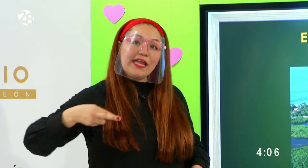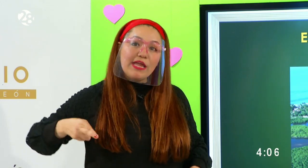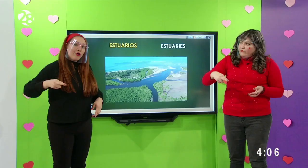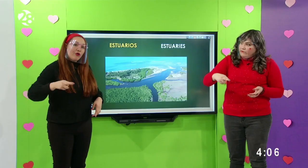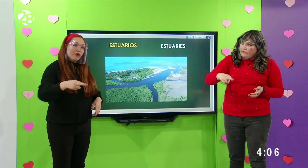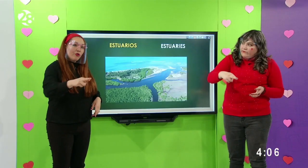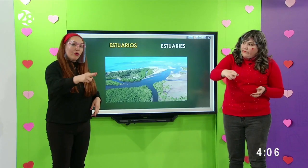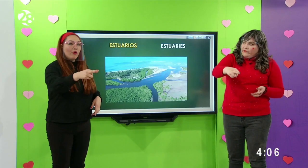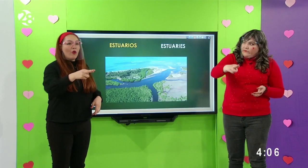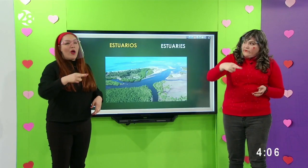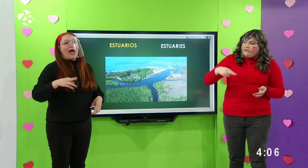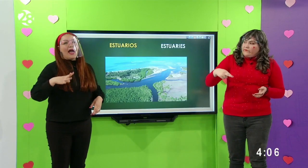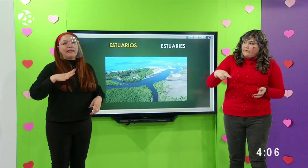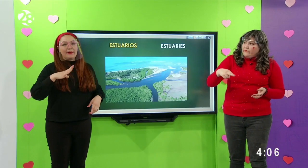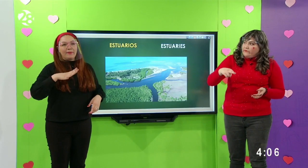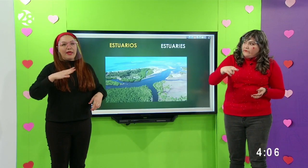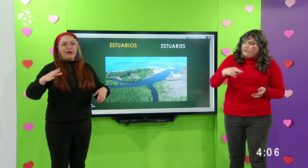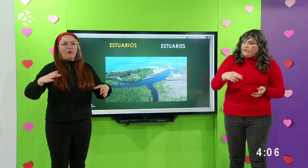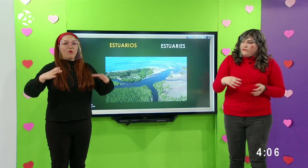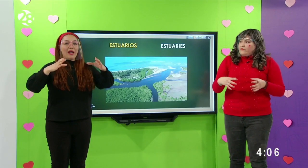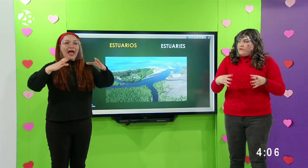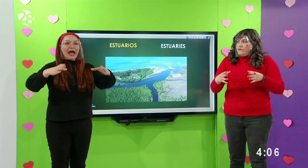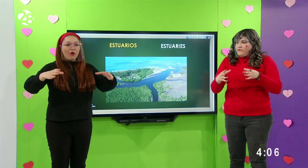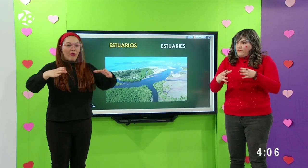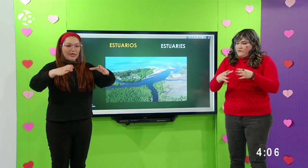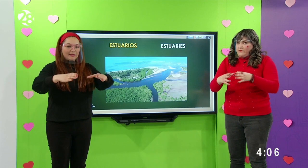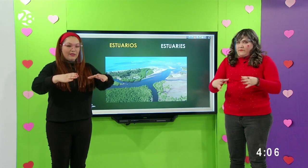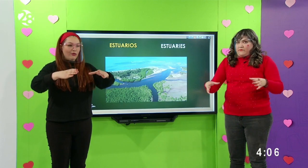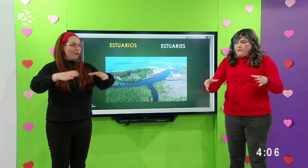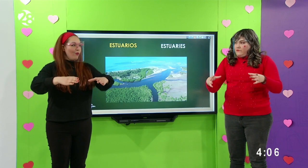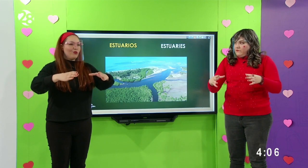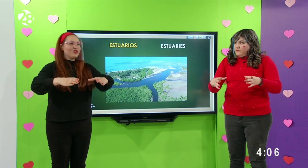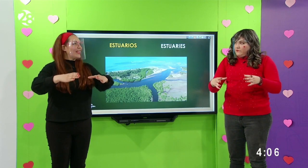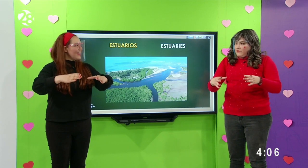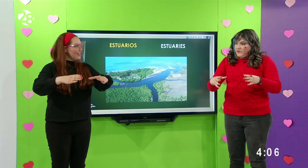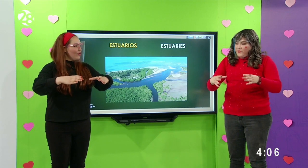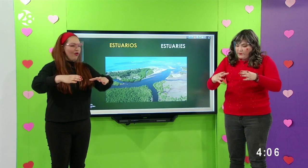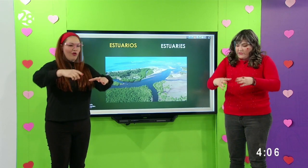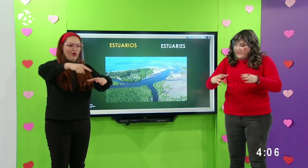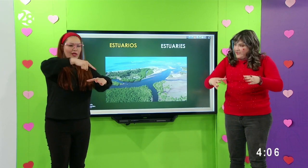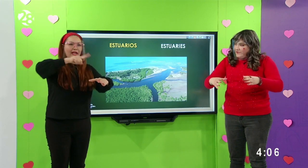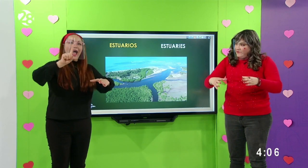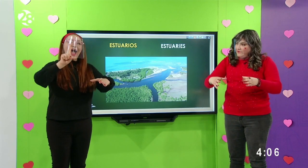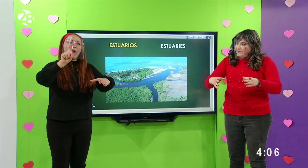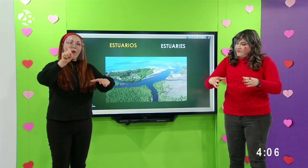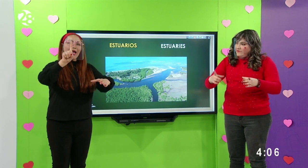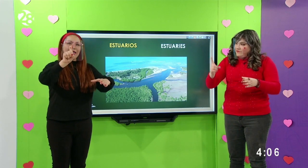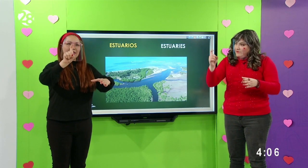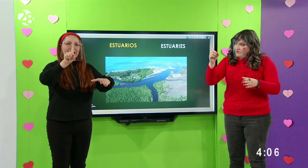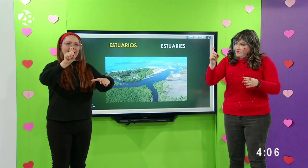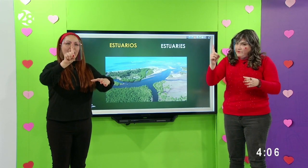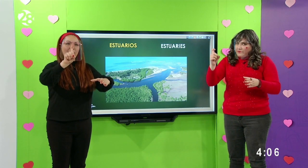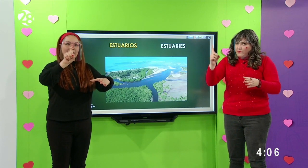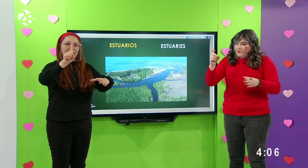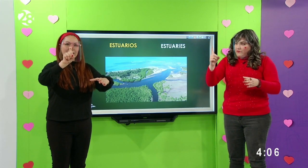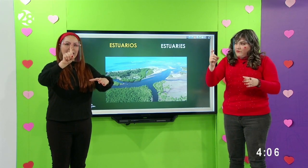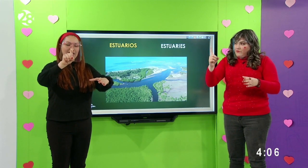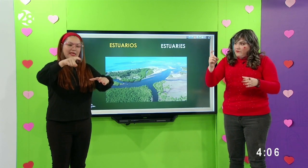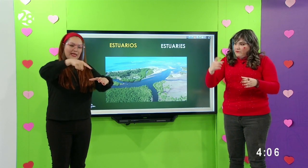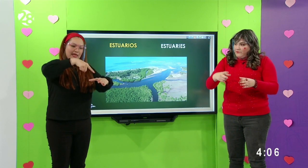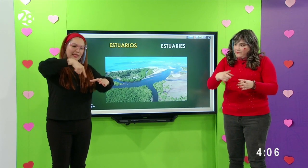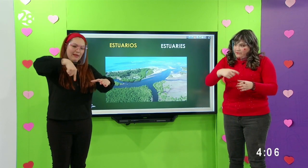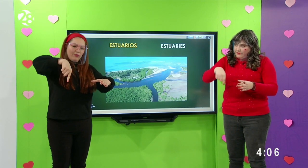un río. Hay también un lago haciendo como un charquito. Como un charquito. Agua, la seña de agua es